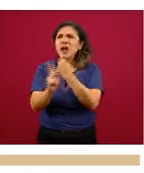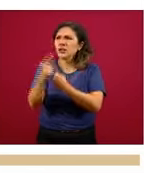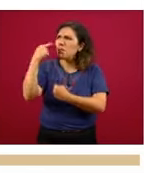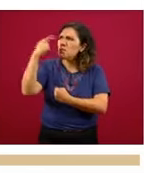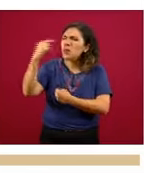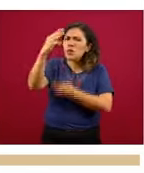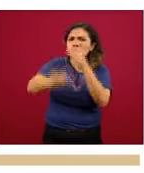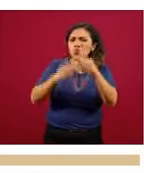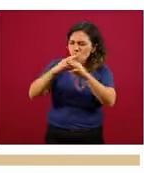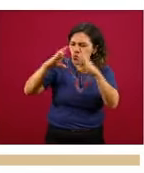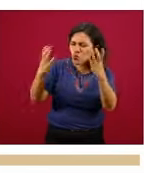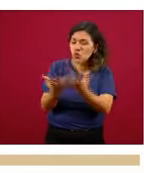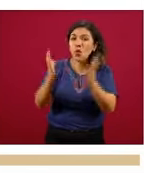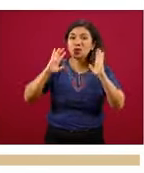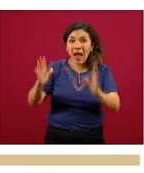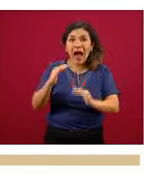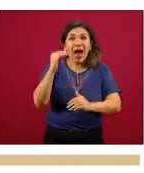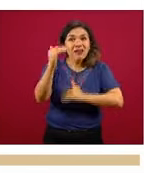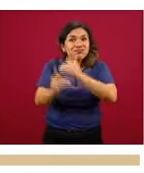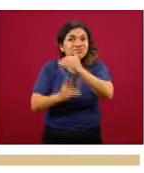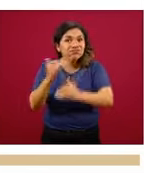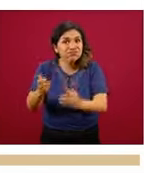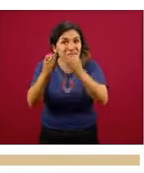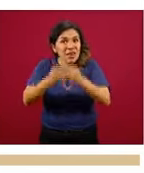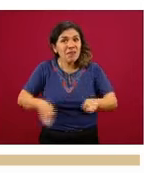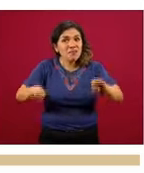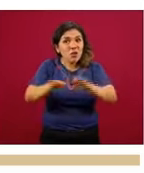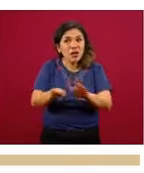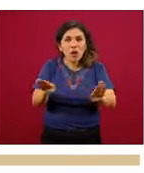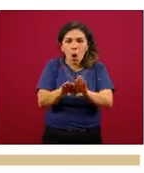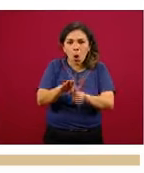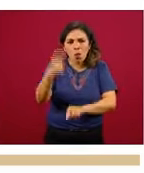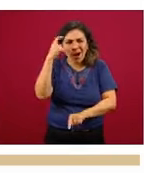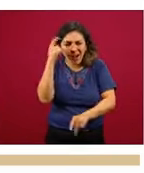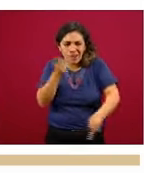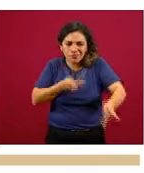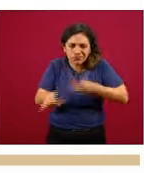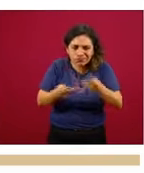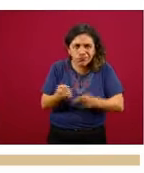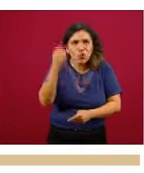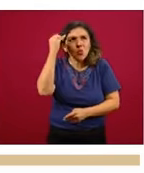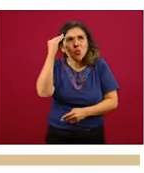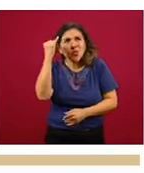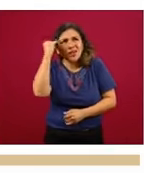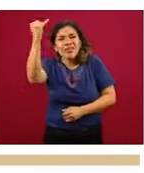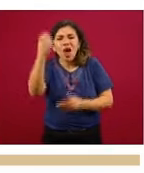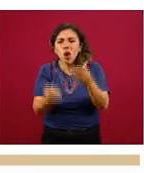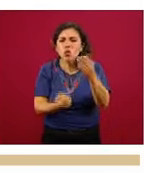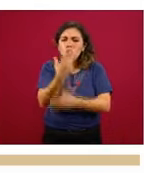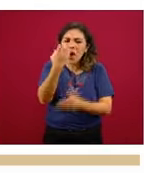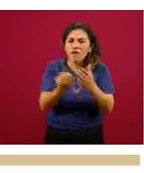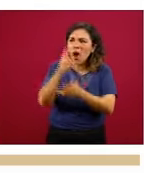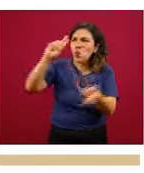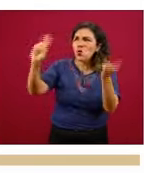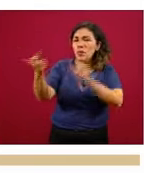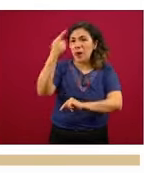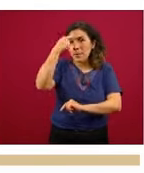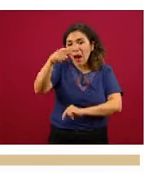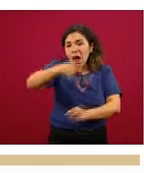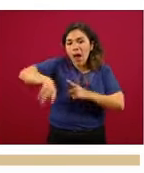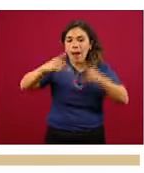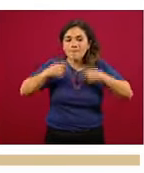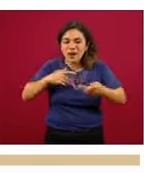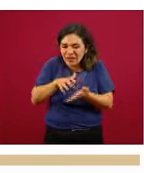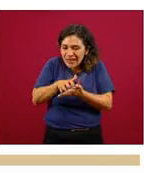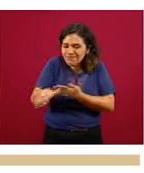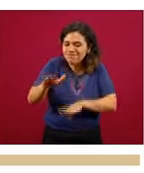mundial han tenido avances significativos con estrategias innovadoras universales para que su población